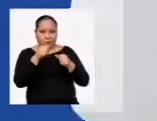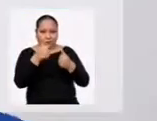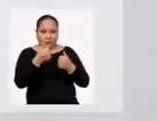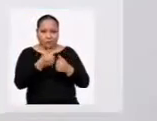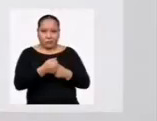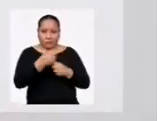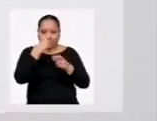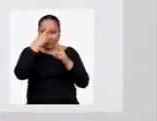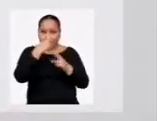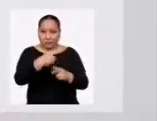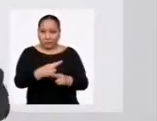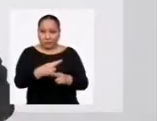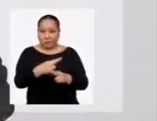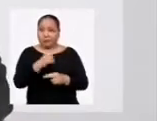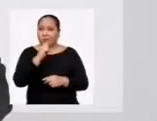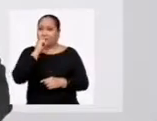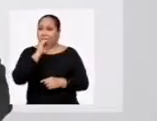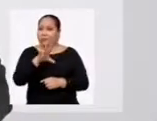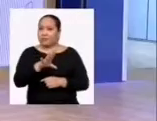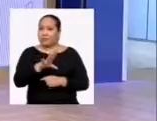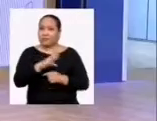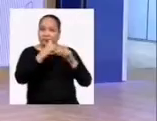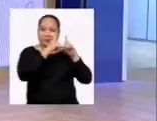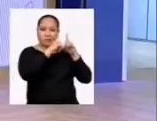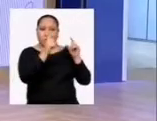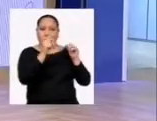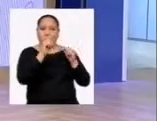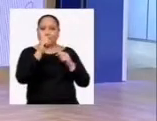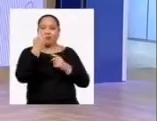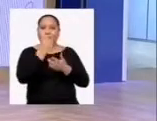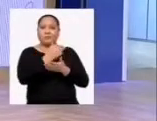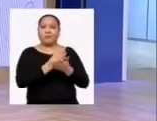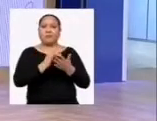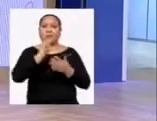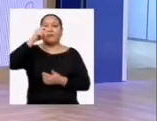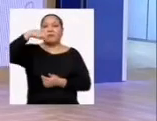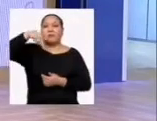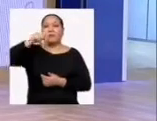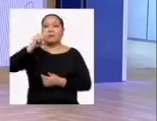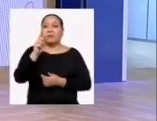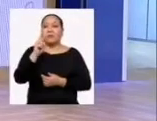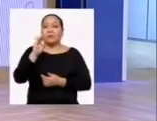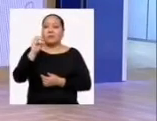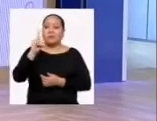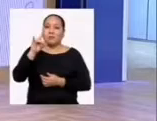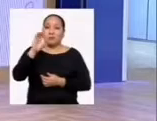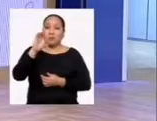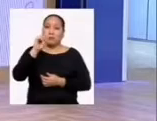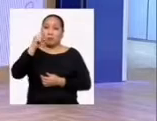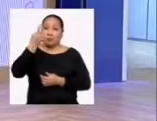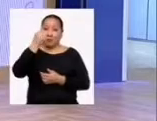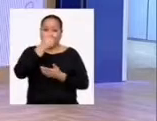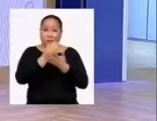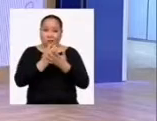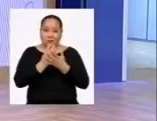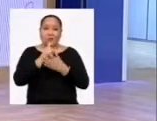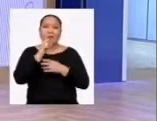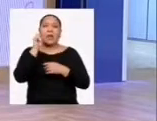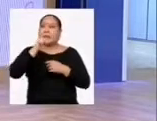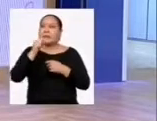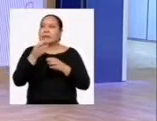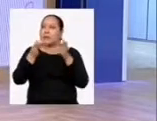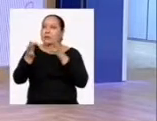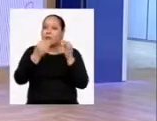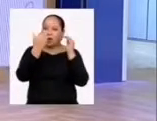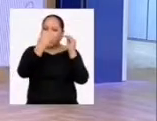¿Se cumple con lo que se prometió en la introducción? Sí, está, porque define qué es discriminación y se